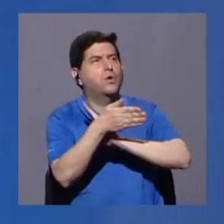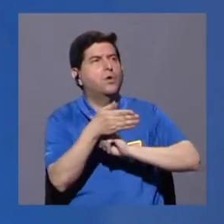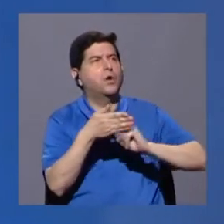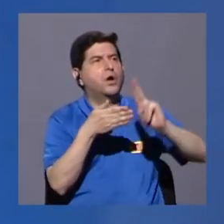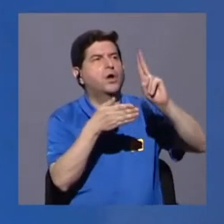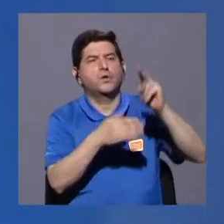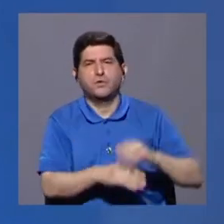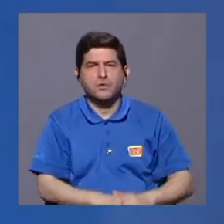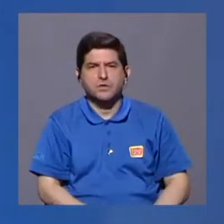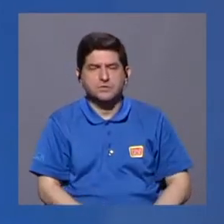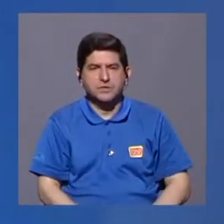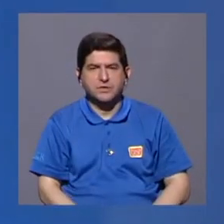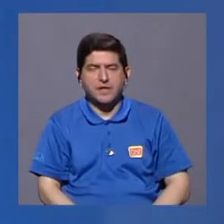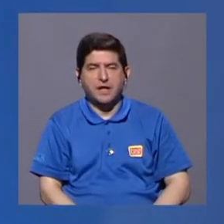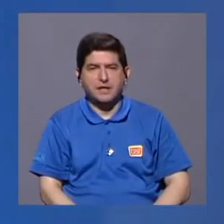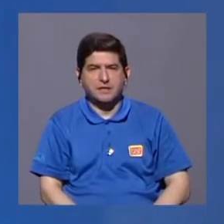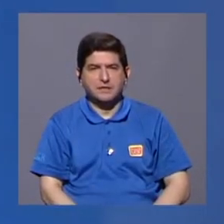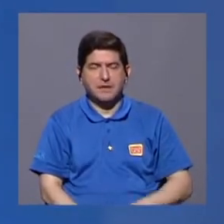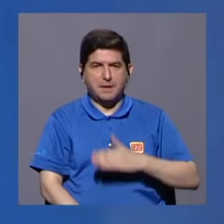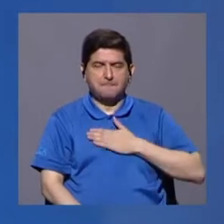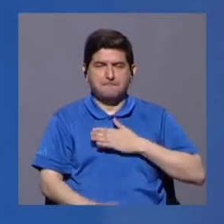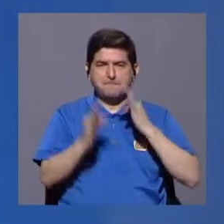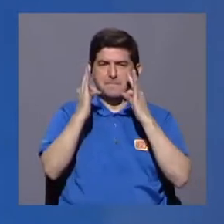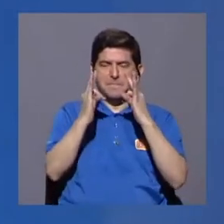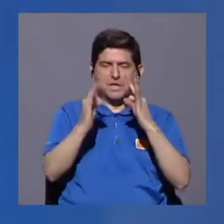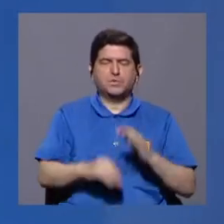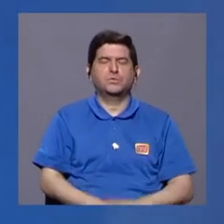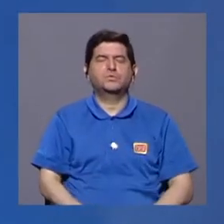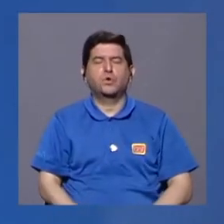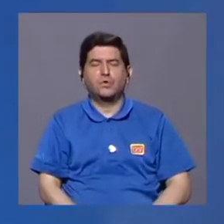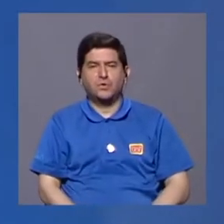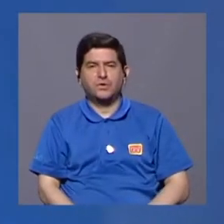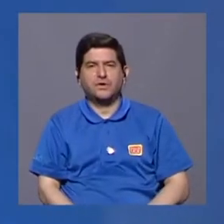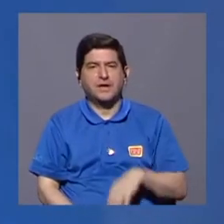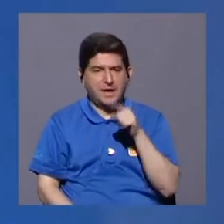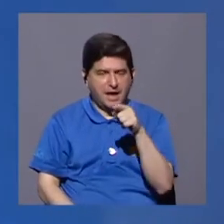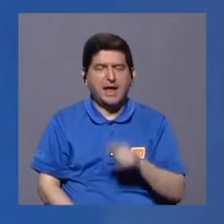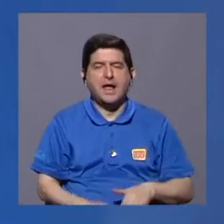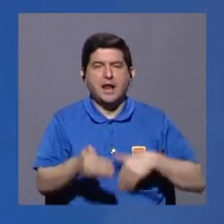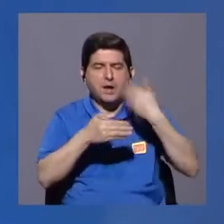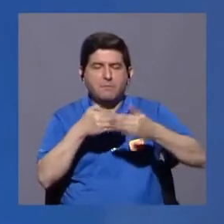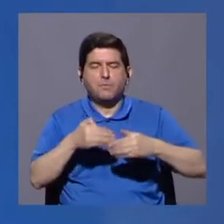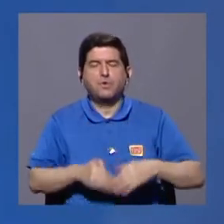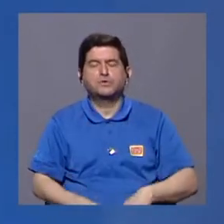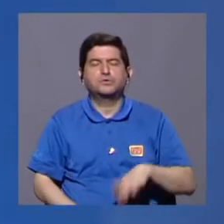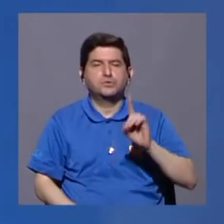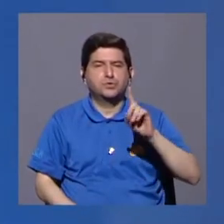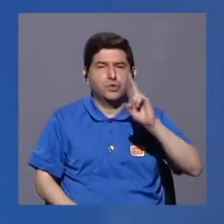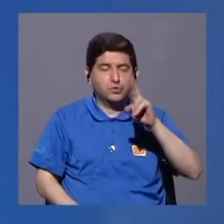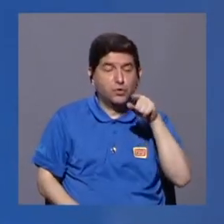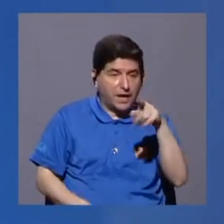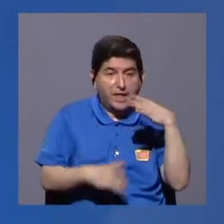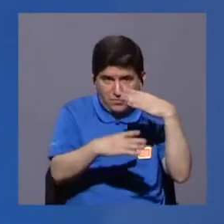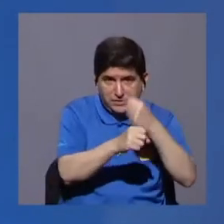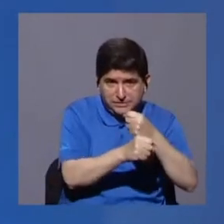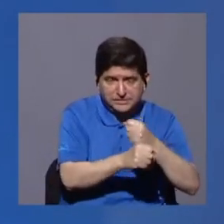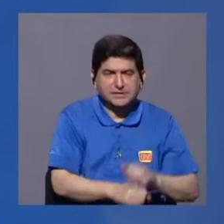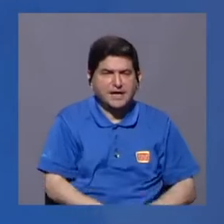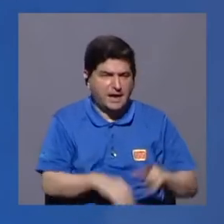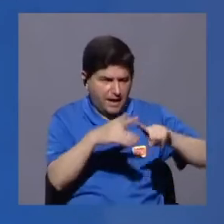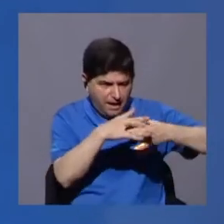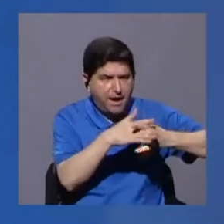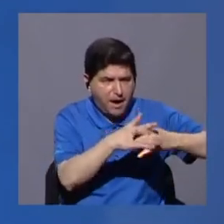donde se formó mi mi tutor de tesis y listo su post doctorado allá avanzaron mucho en hacer